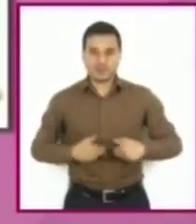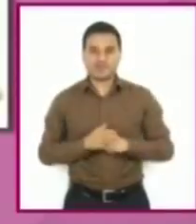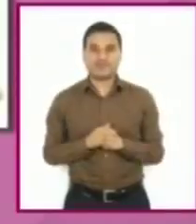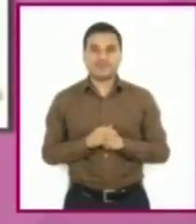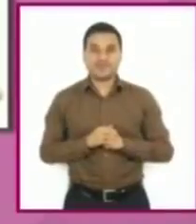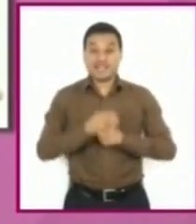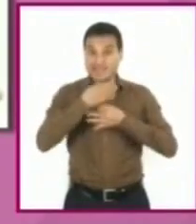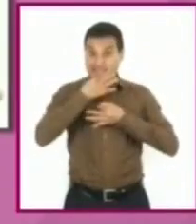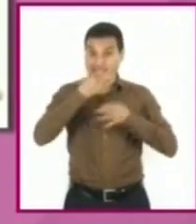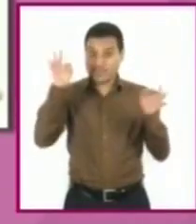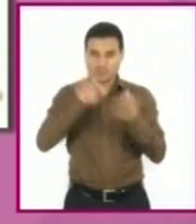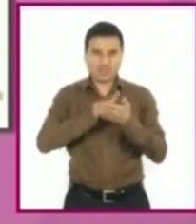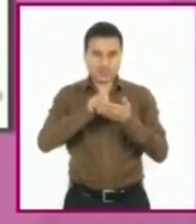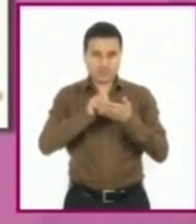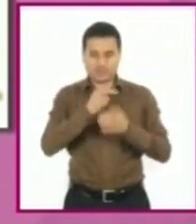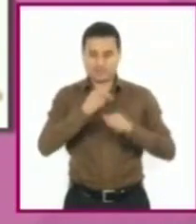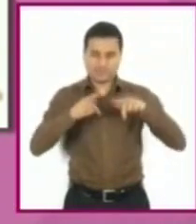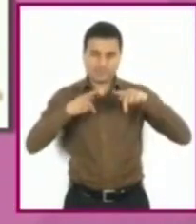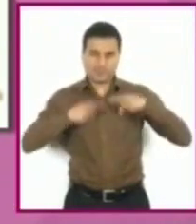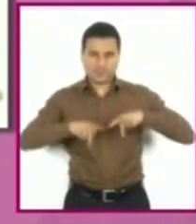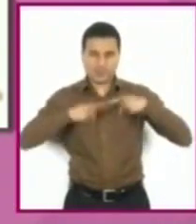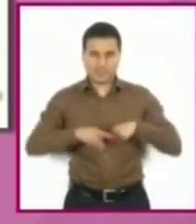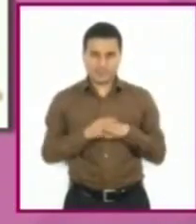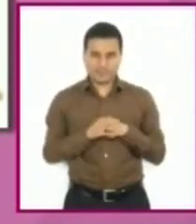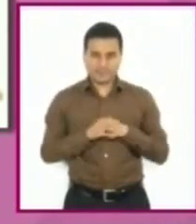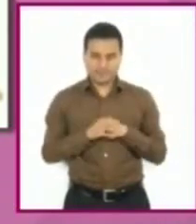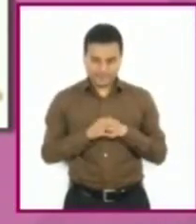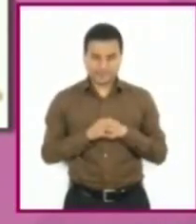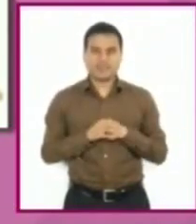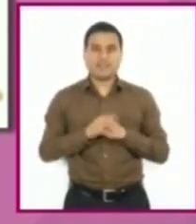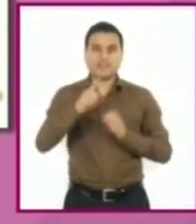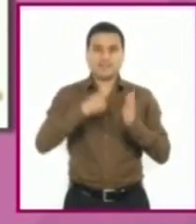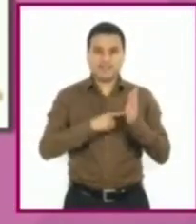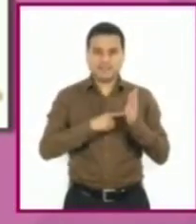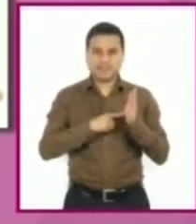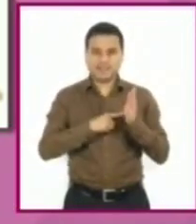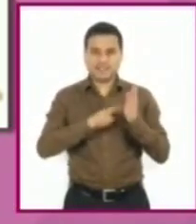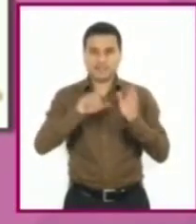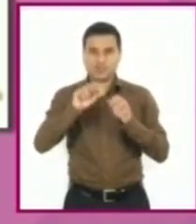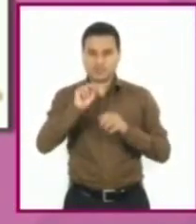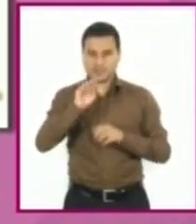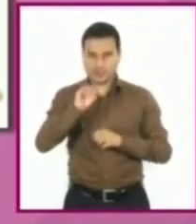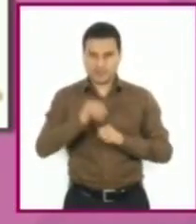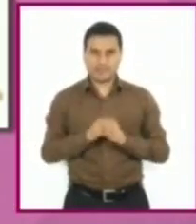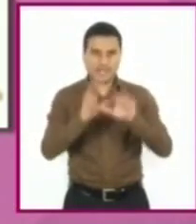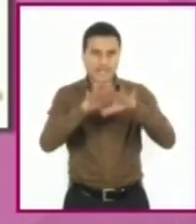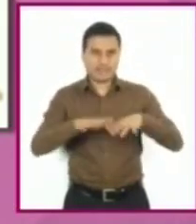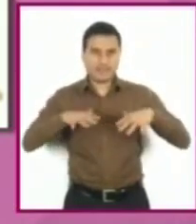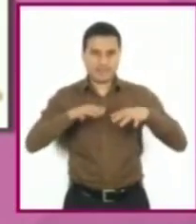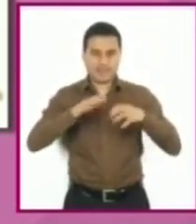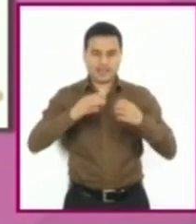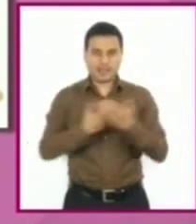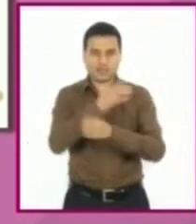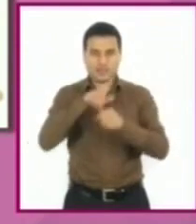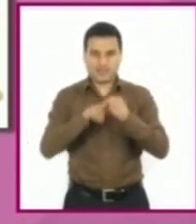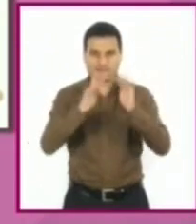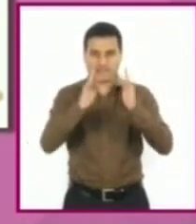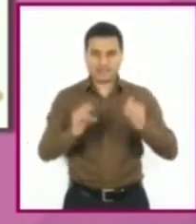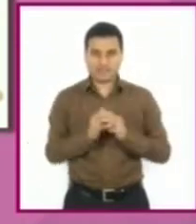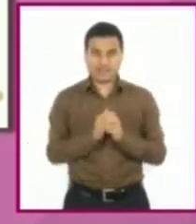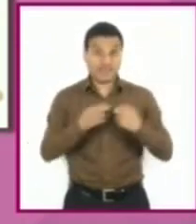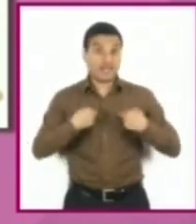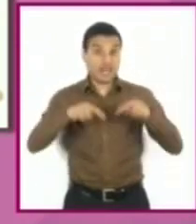del Hombre y del Ciudadano, 1789. Asamblea Nacional Francesa. Los representantes del